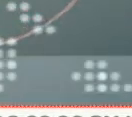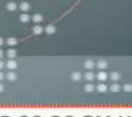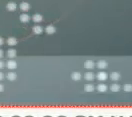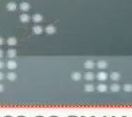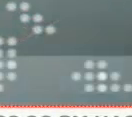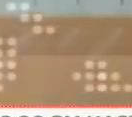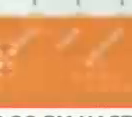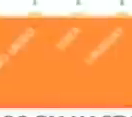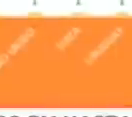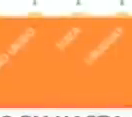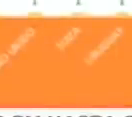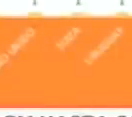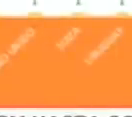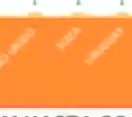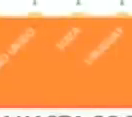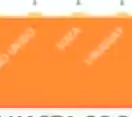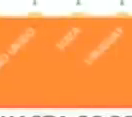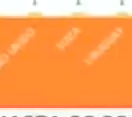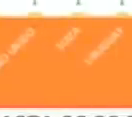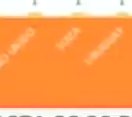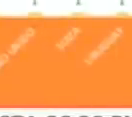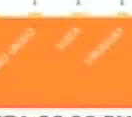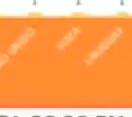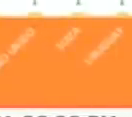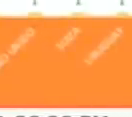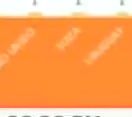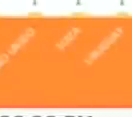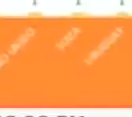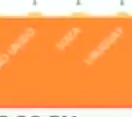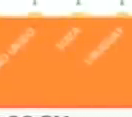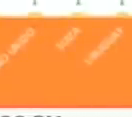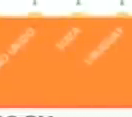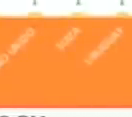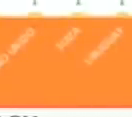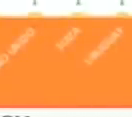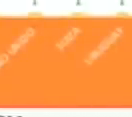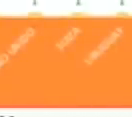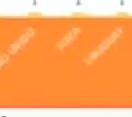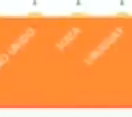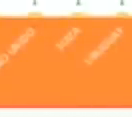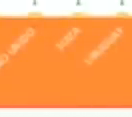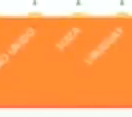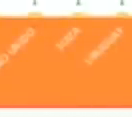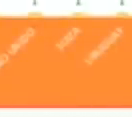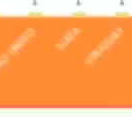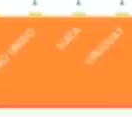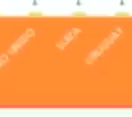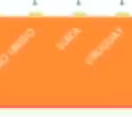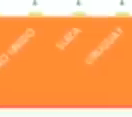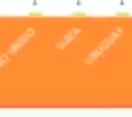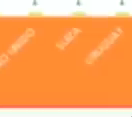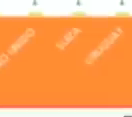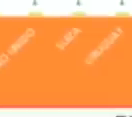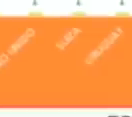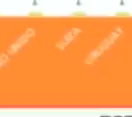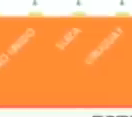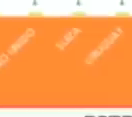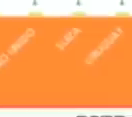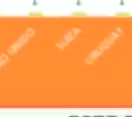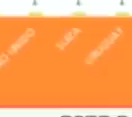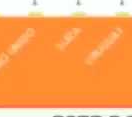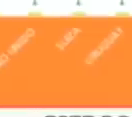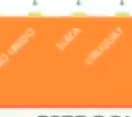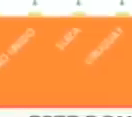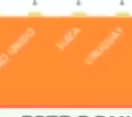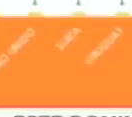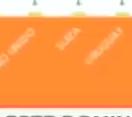30 casos. Brasil ha aumentado a 17 casos, otro vector importante de contagio.